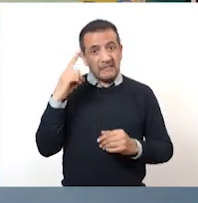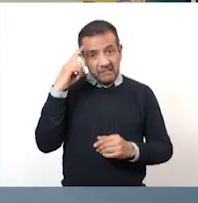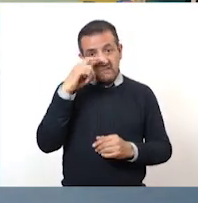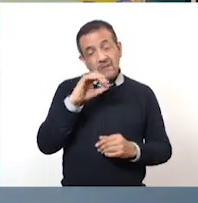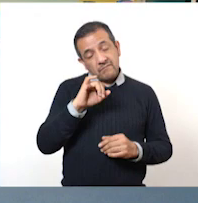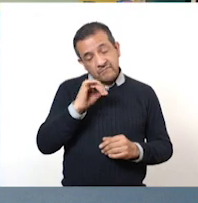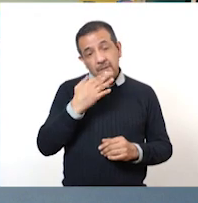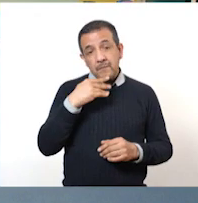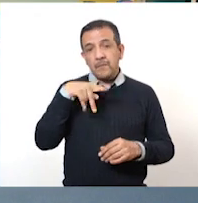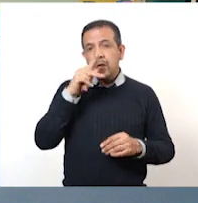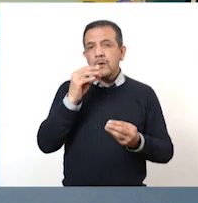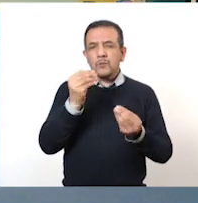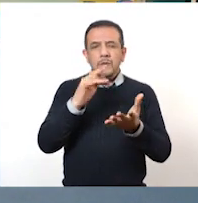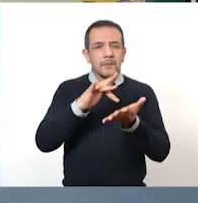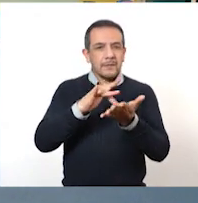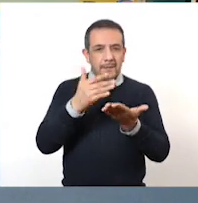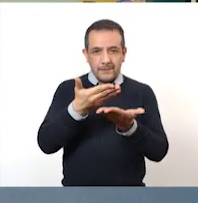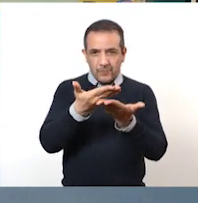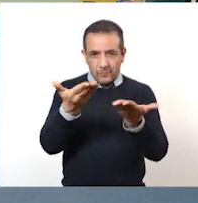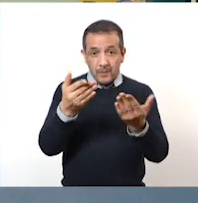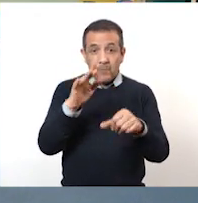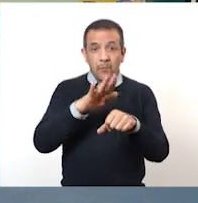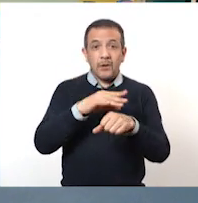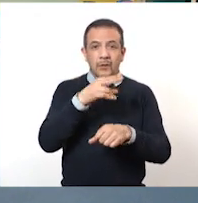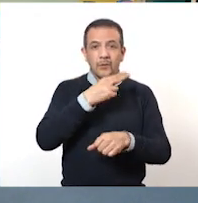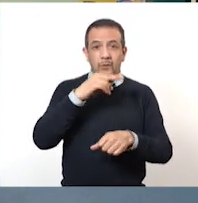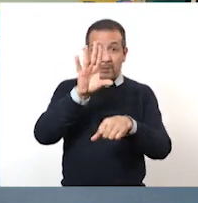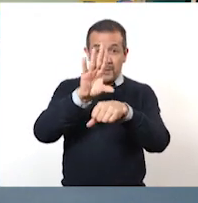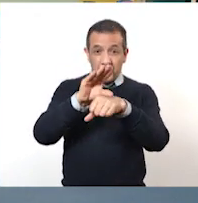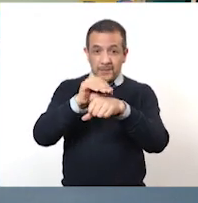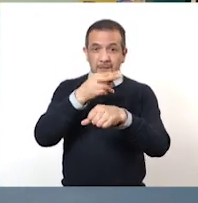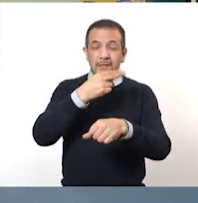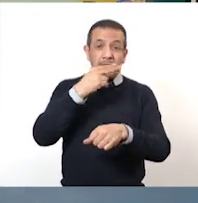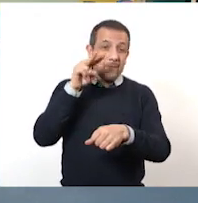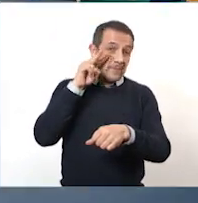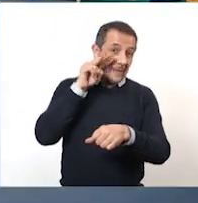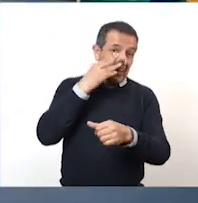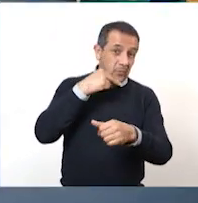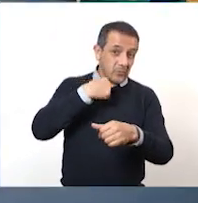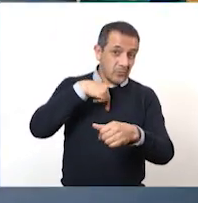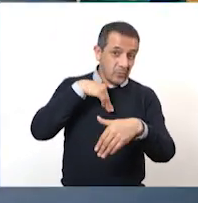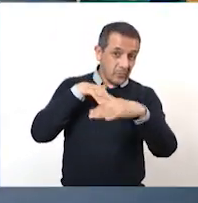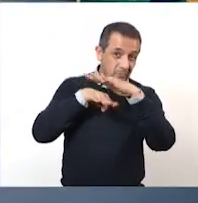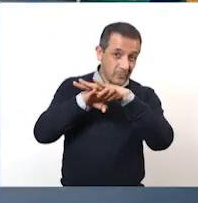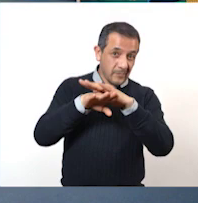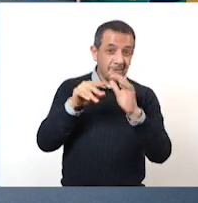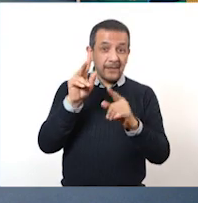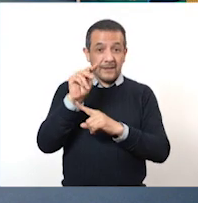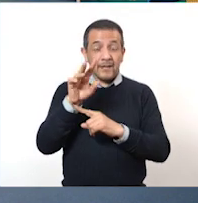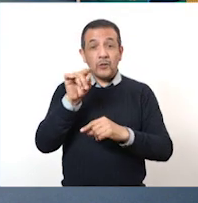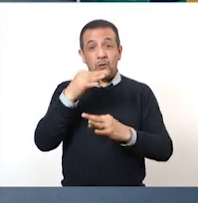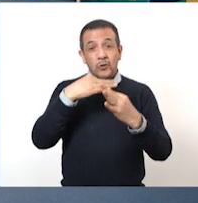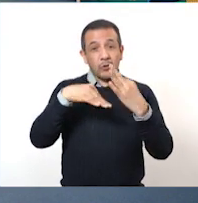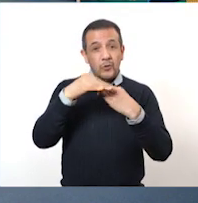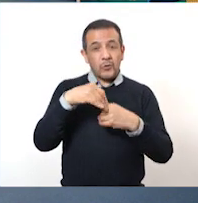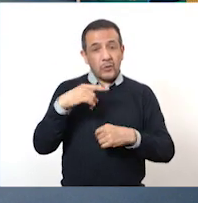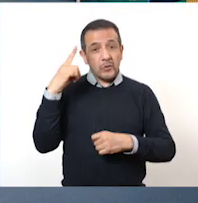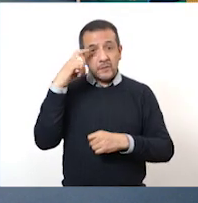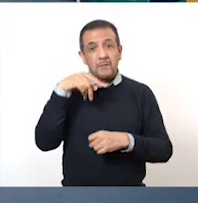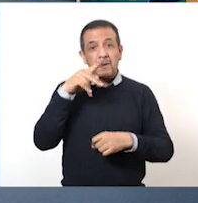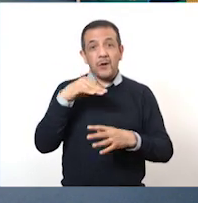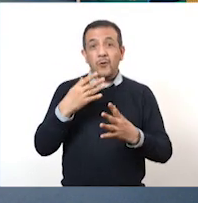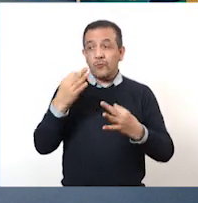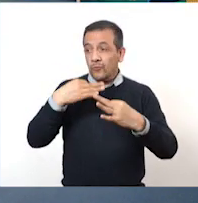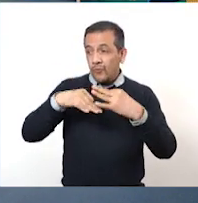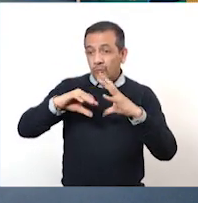casa. Es por eso que queremos agradecerte por habernos dejado entrar en tu hogar. Ha sido muy complicado, pero todos hemos